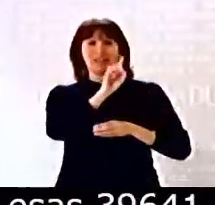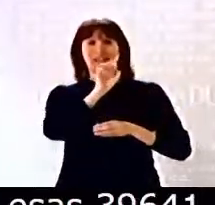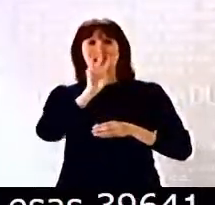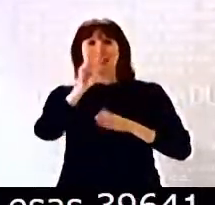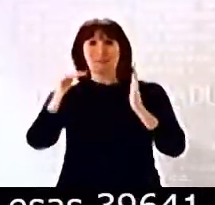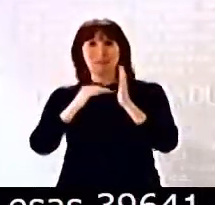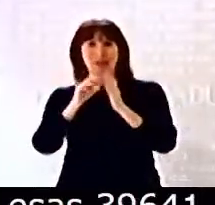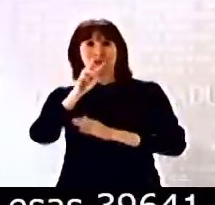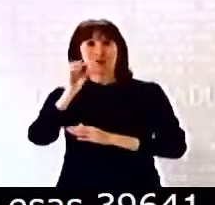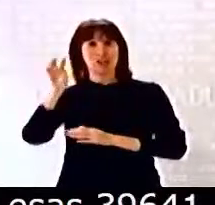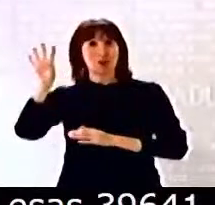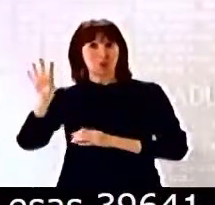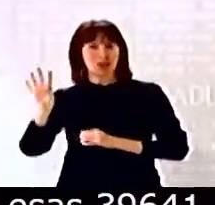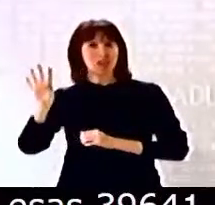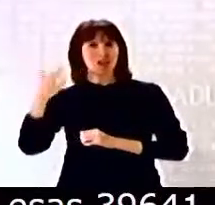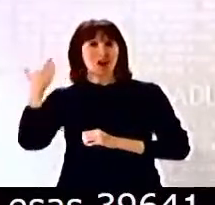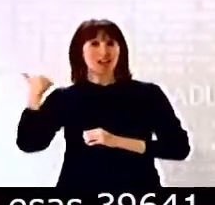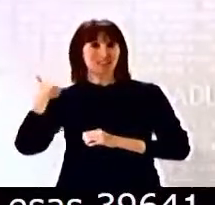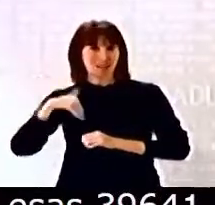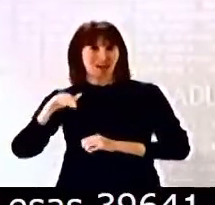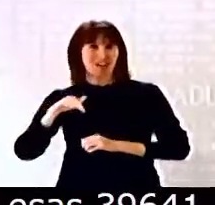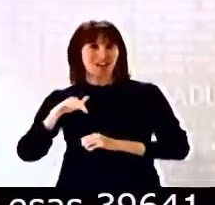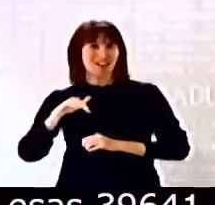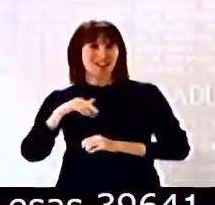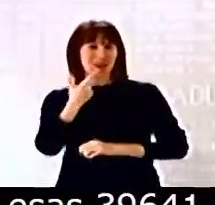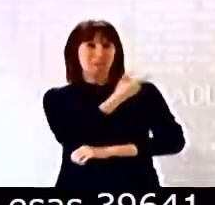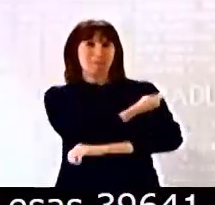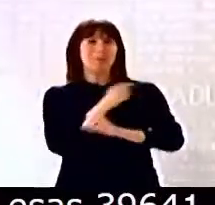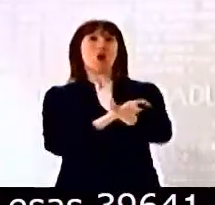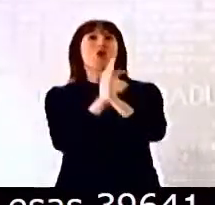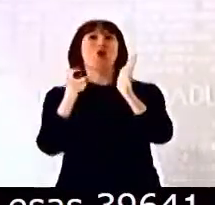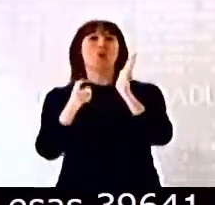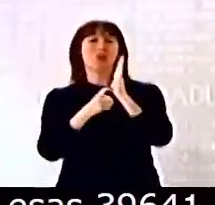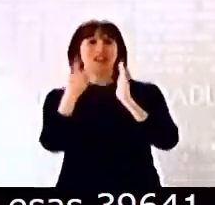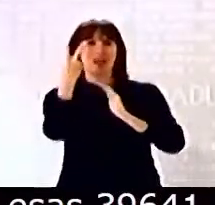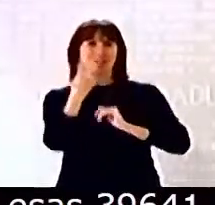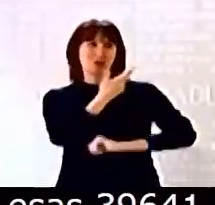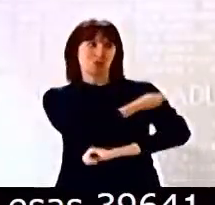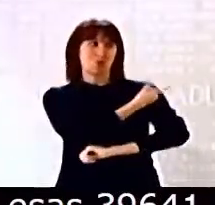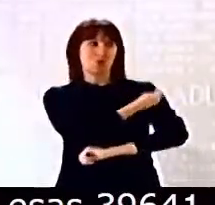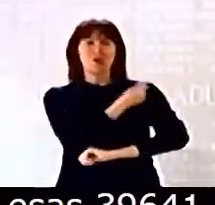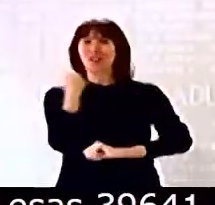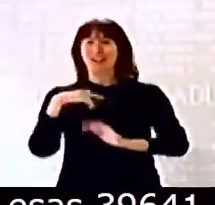13.204 ya tienen la vacunación completa con las 2 dosis.